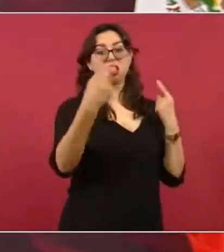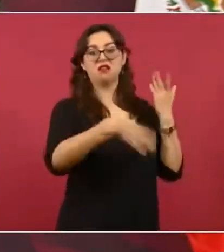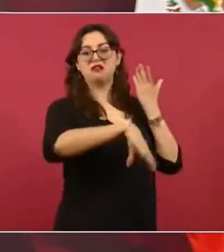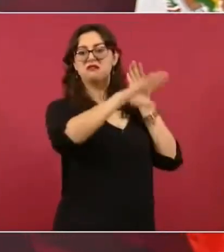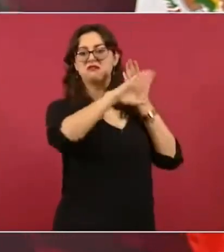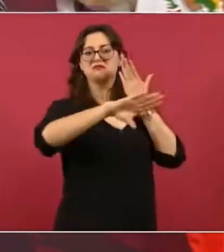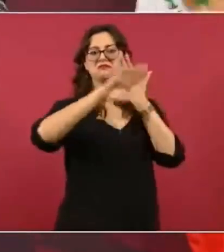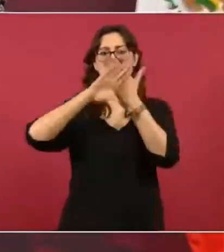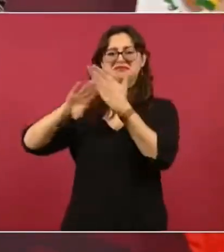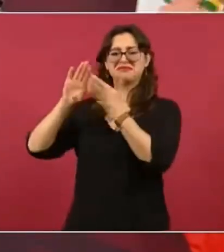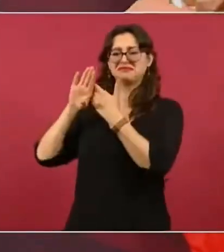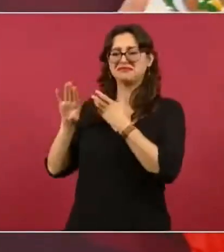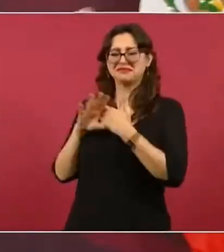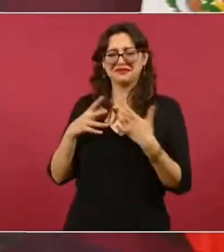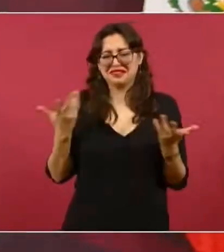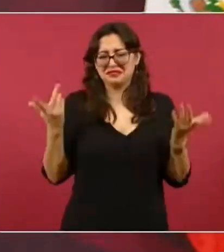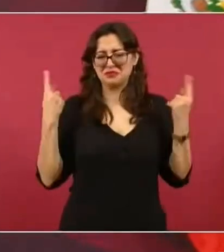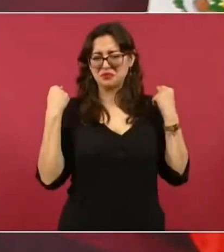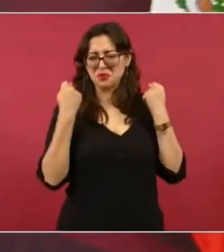¿qué mella pueden hacer?